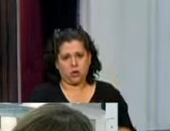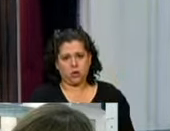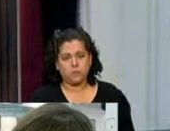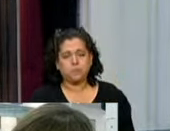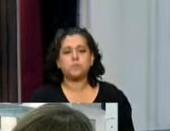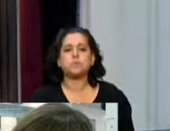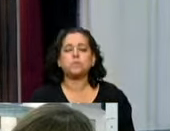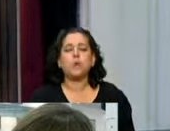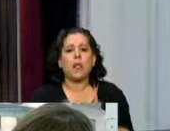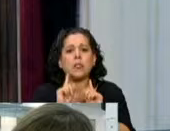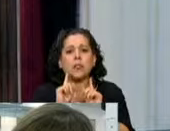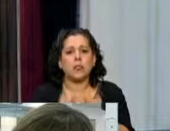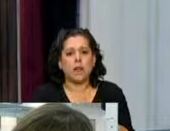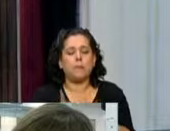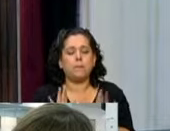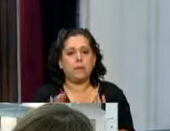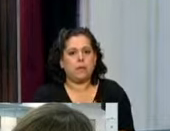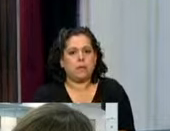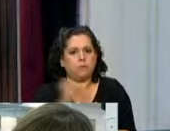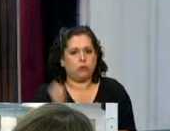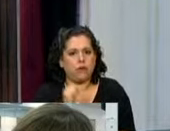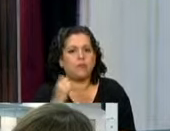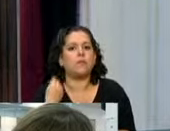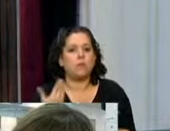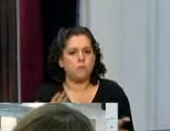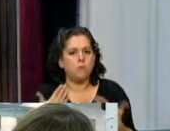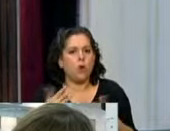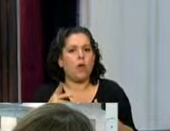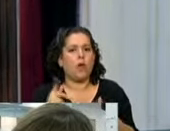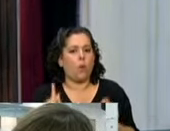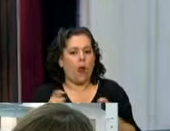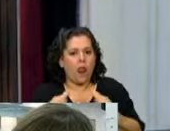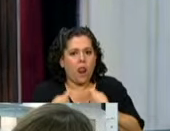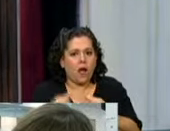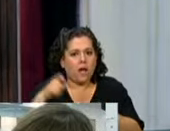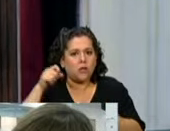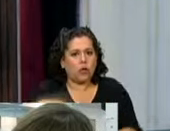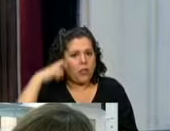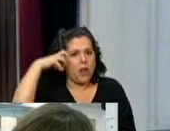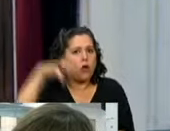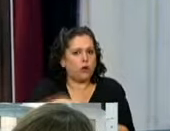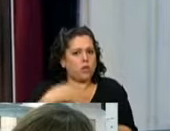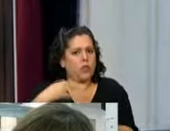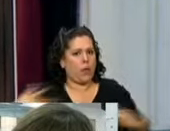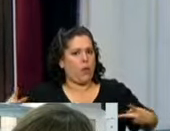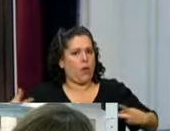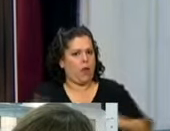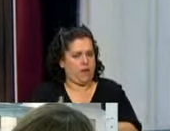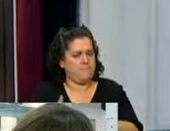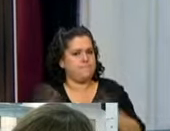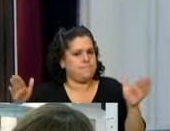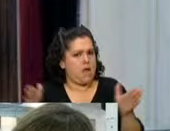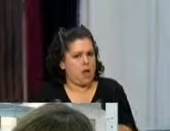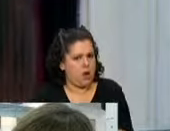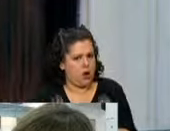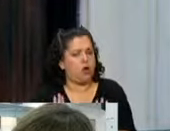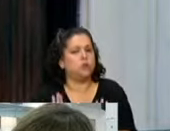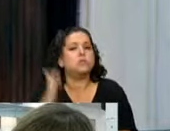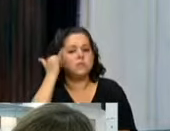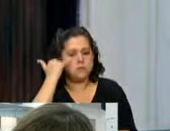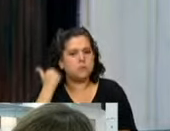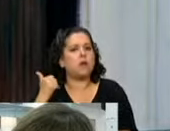si vos al sistema actual también porque los diputados también son clave para todo este mercado que ahora están todos tranquilos con el mercado que va hacia una